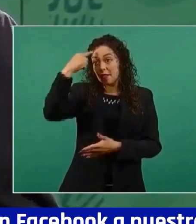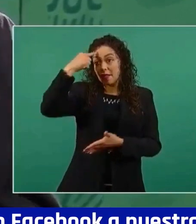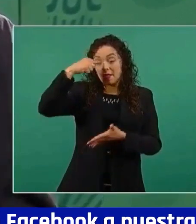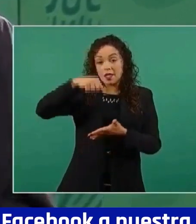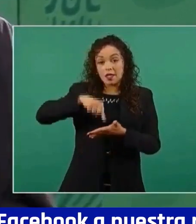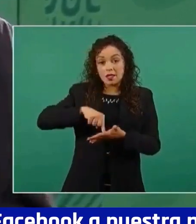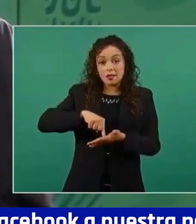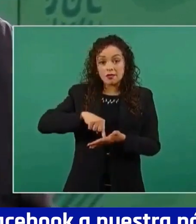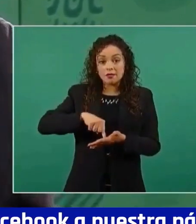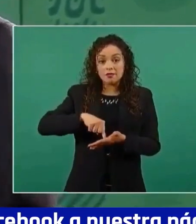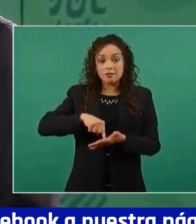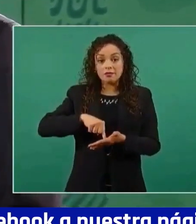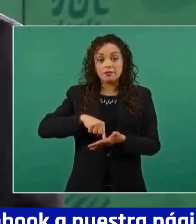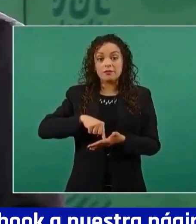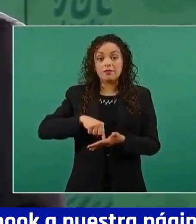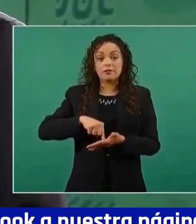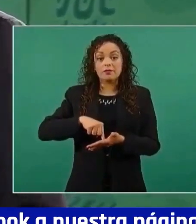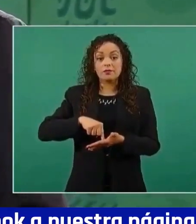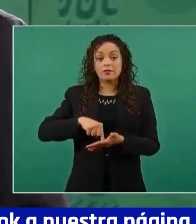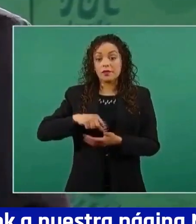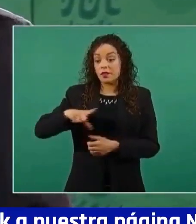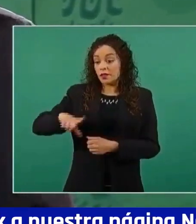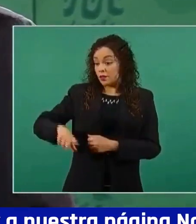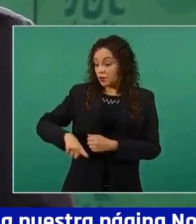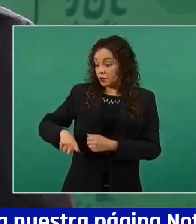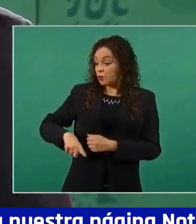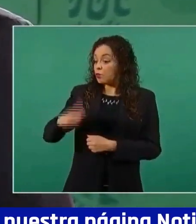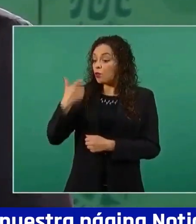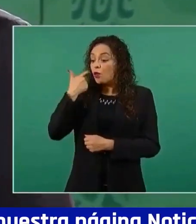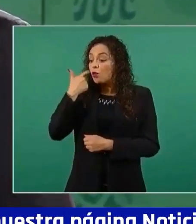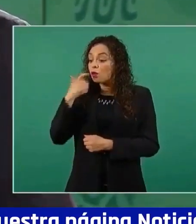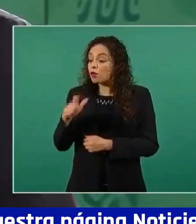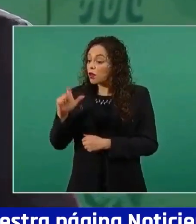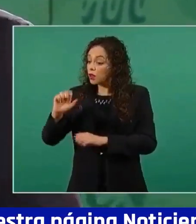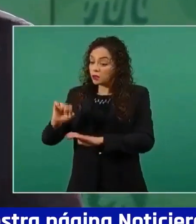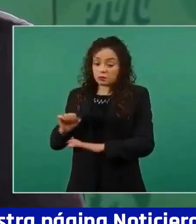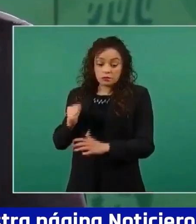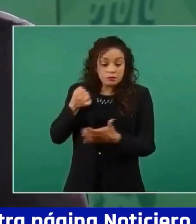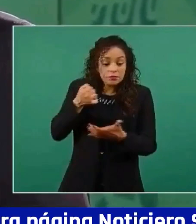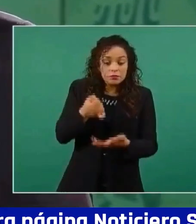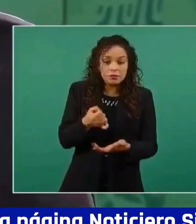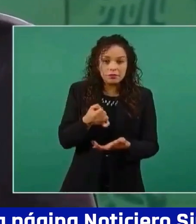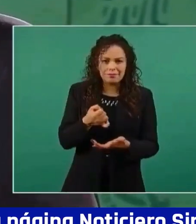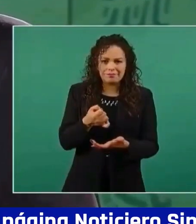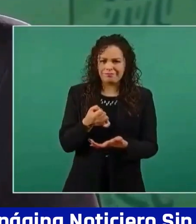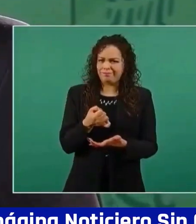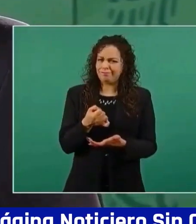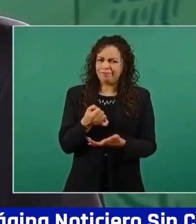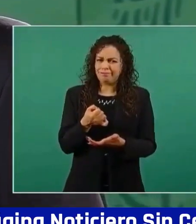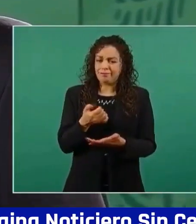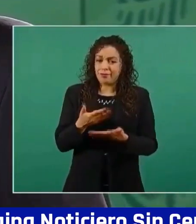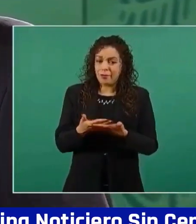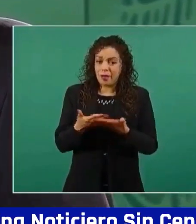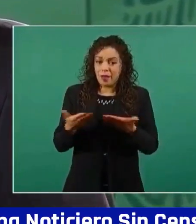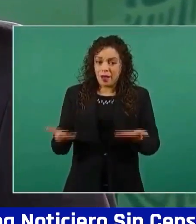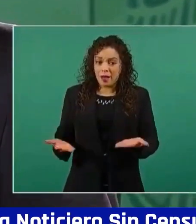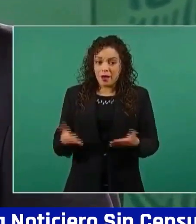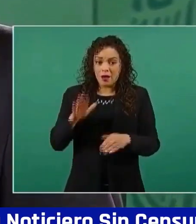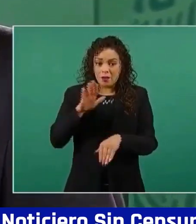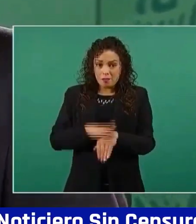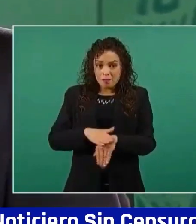un gobierno que no invierte. Estamos invirtiendo más que